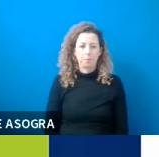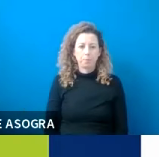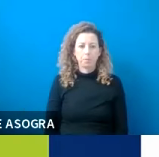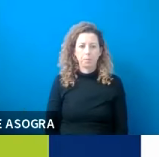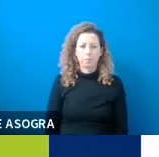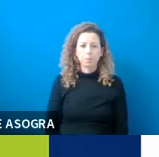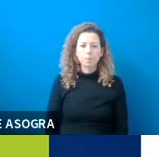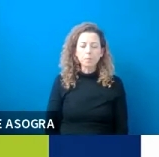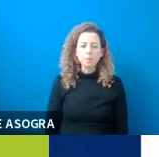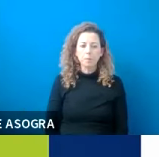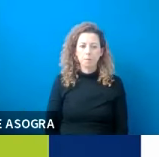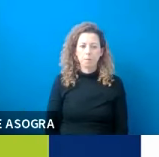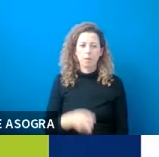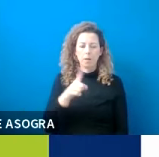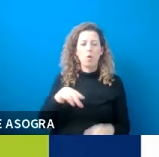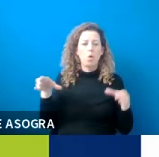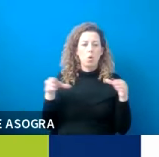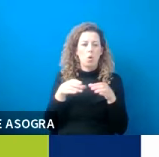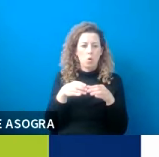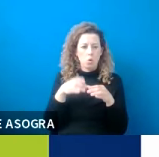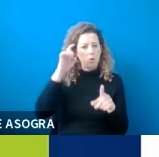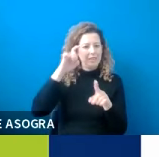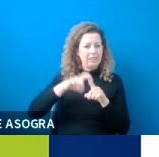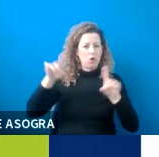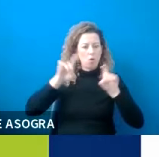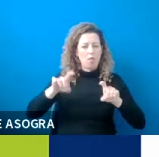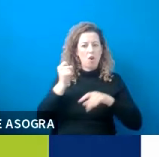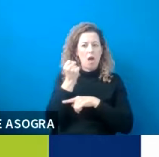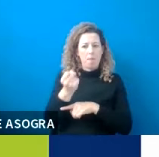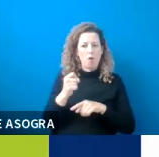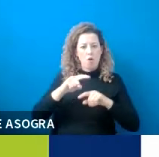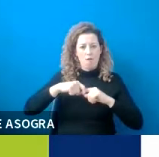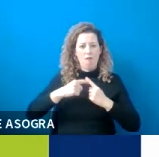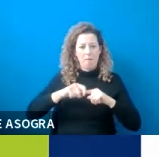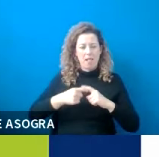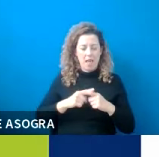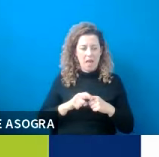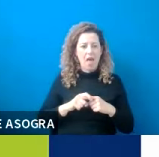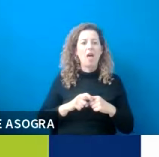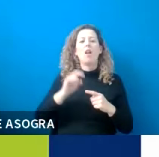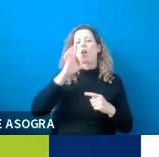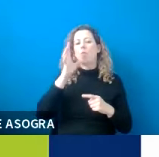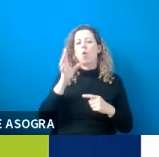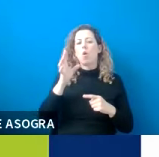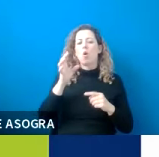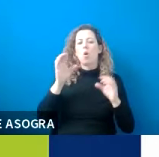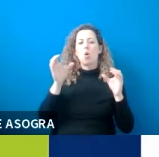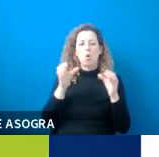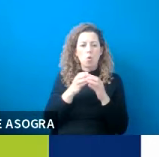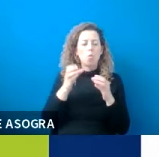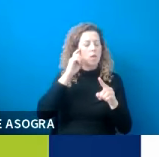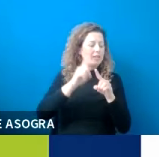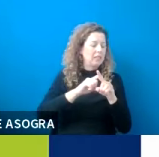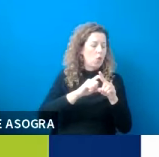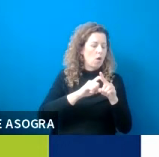y luego aquí desde atención temprana también hacemos grupos de psicoeducación y grupos de apoyo familiar, ¿no? Los grupos de psicoeducación orientados muchas